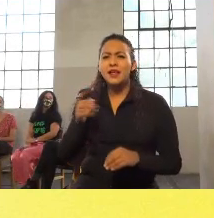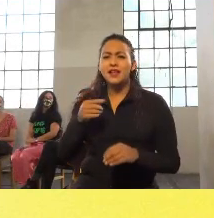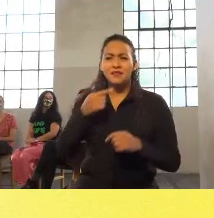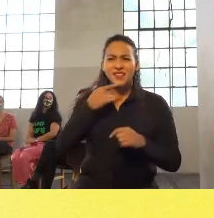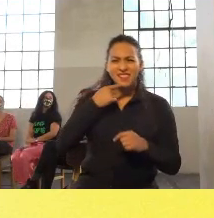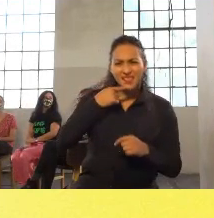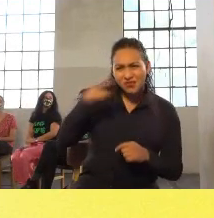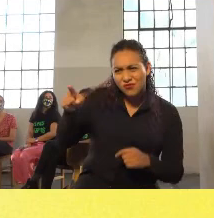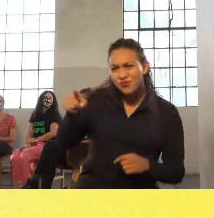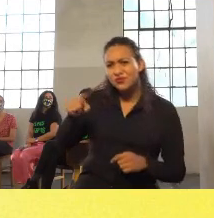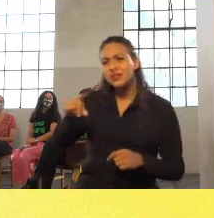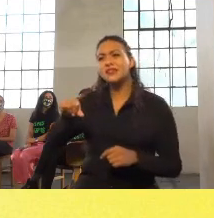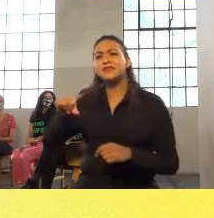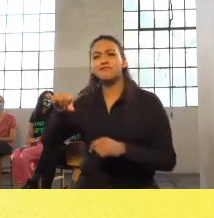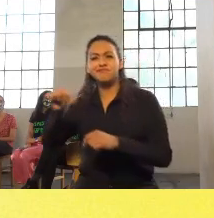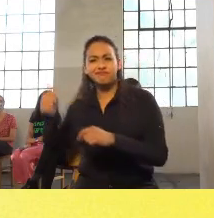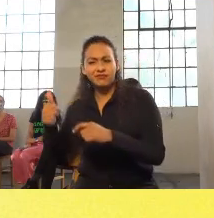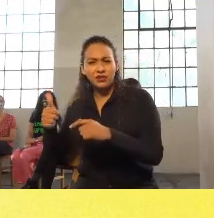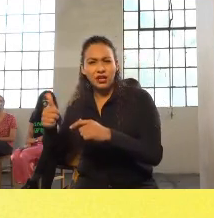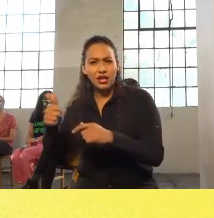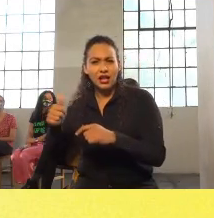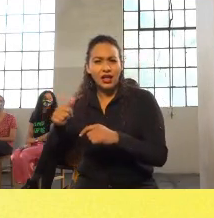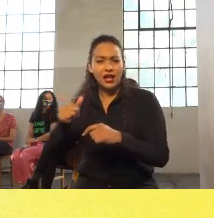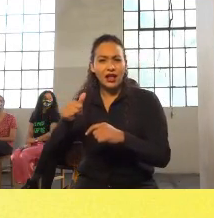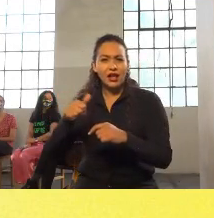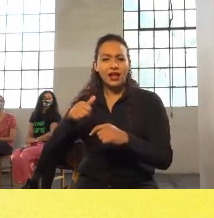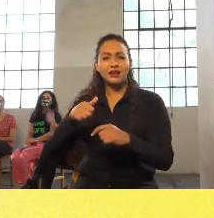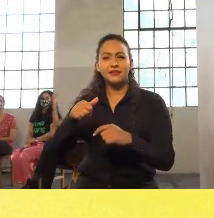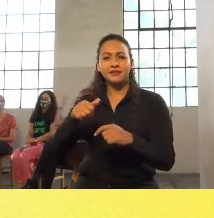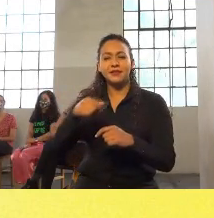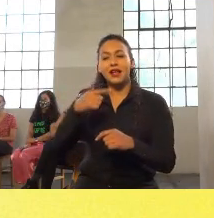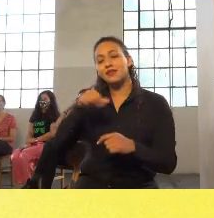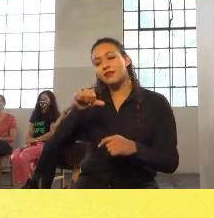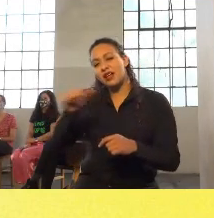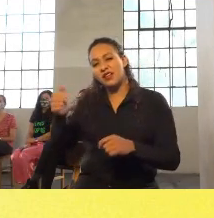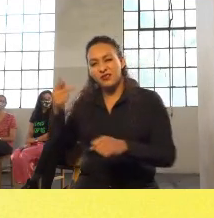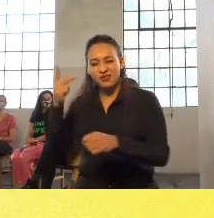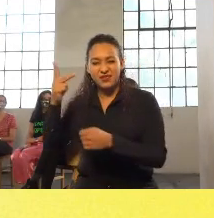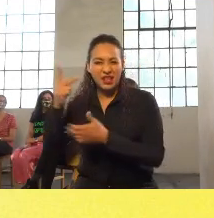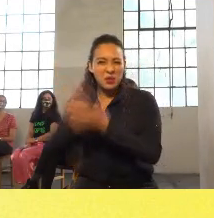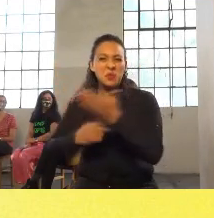enunciando a la siguiente presidenta, y